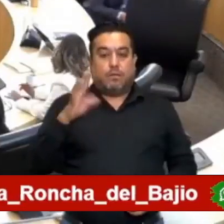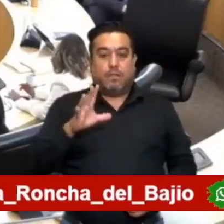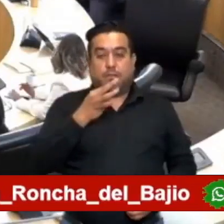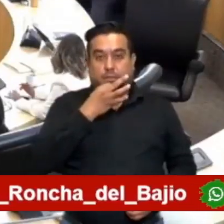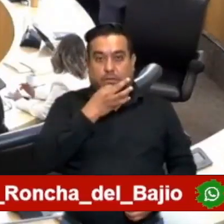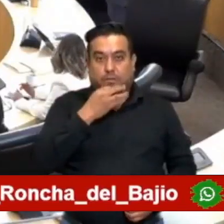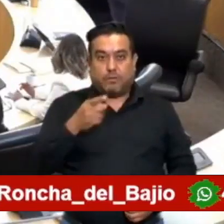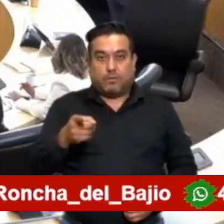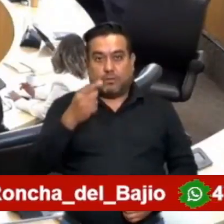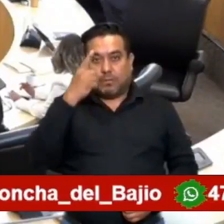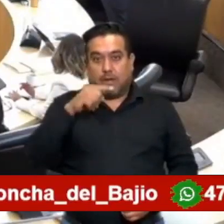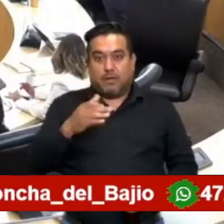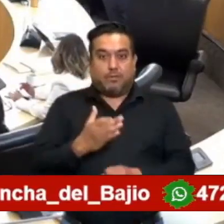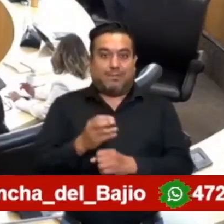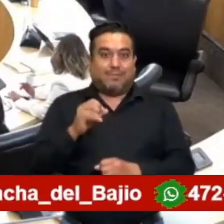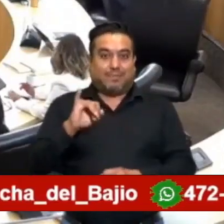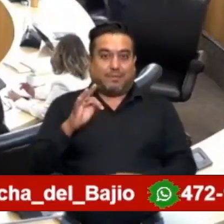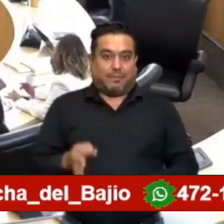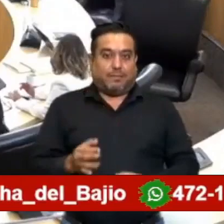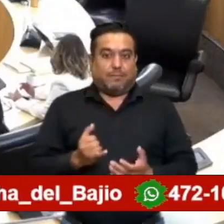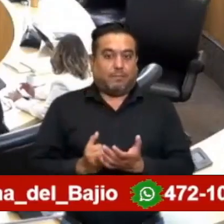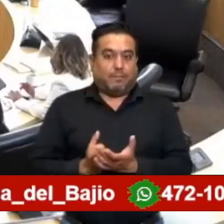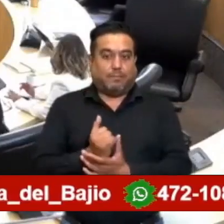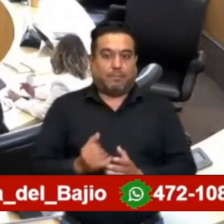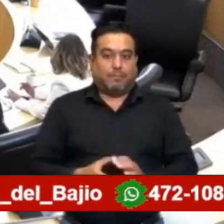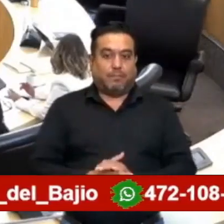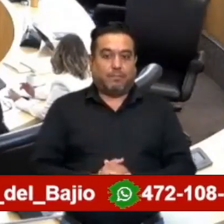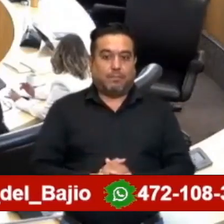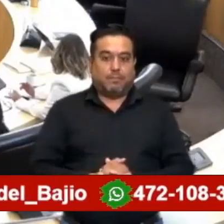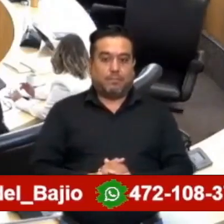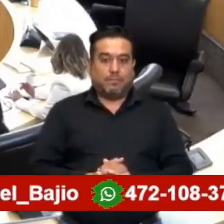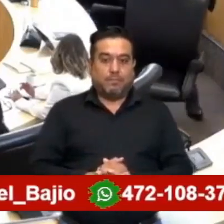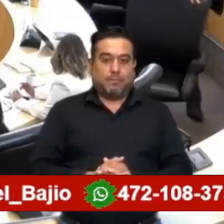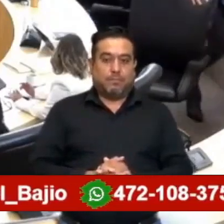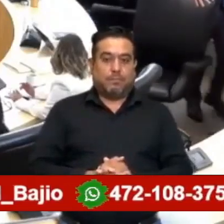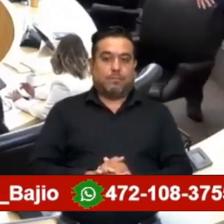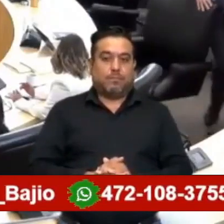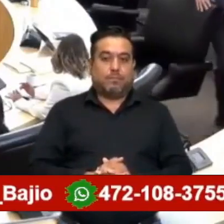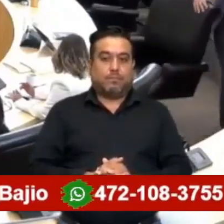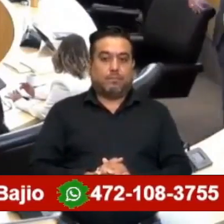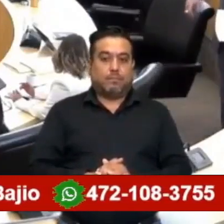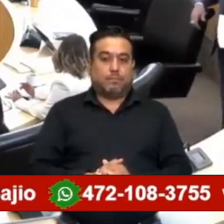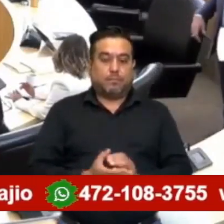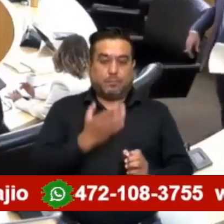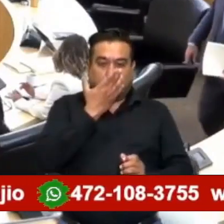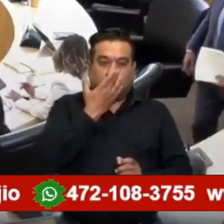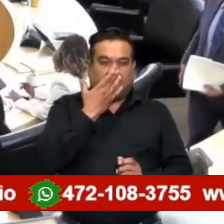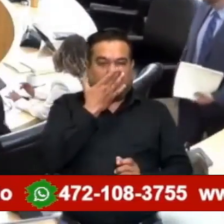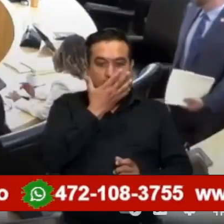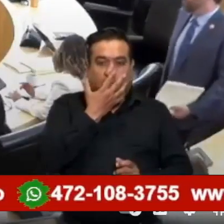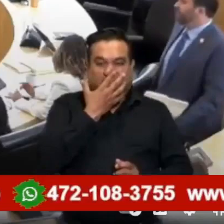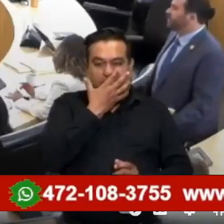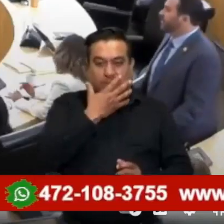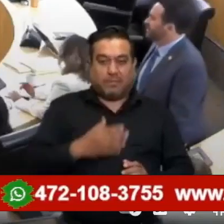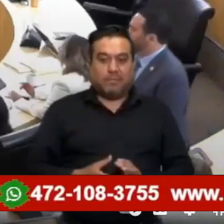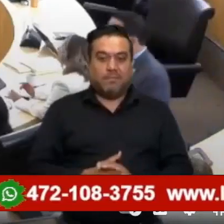común: colocar en el centro de la agenda el desarrollo social y económico, las soluciones en el sector